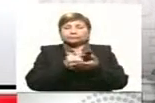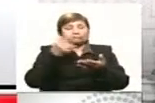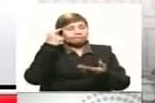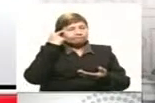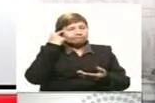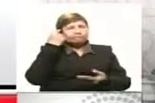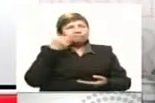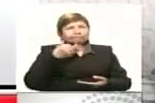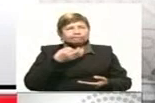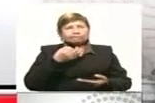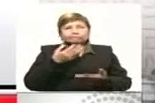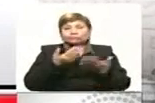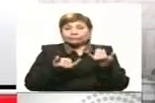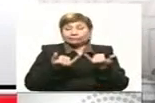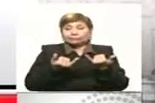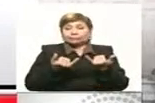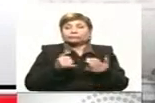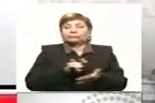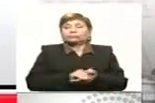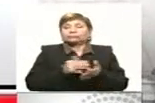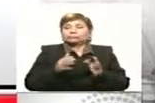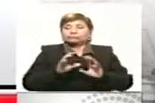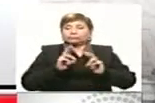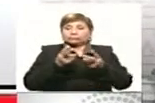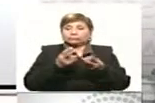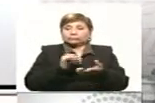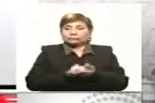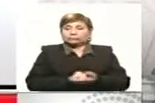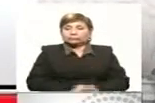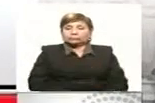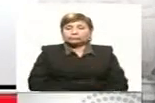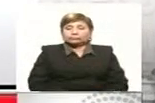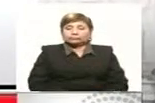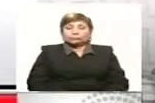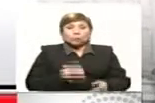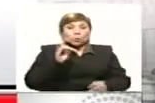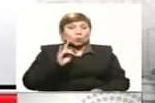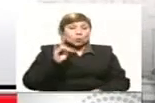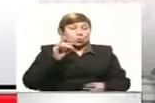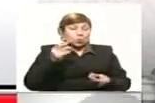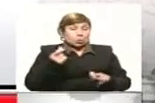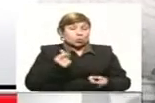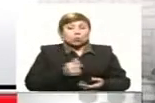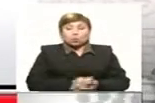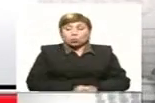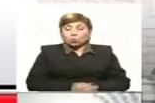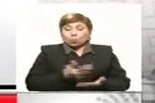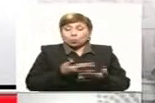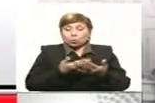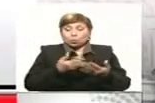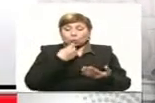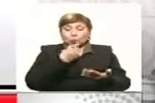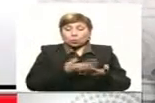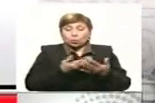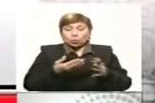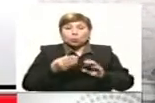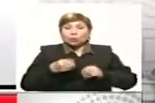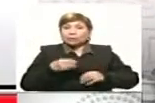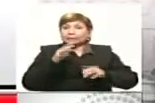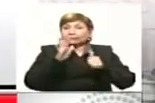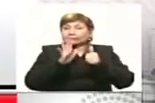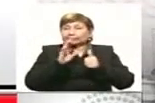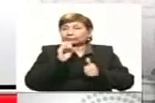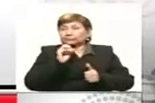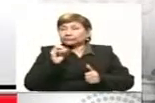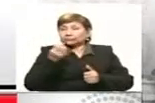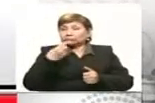considerando ahora sobre ese tema como de manera urgente, digamos, ¿cierto? Bueno, hay 600 millones de soles